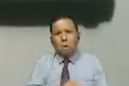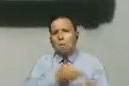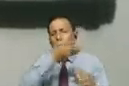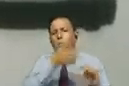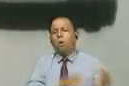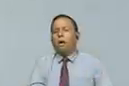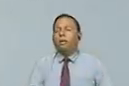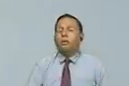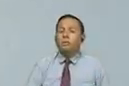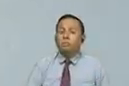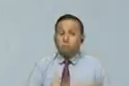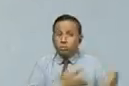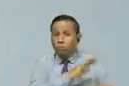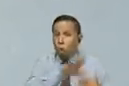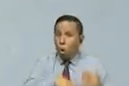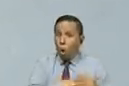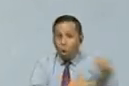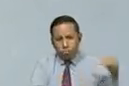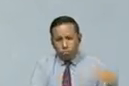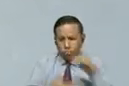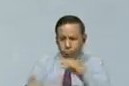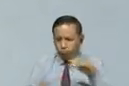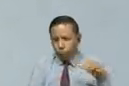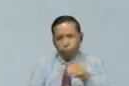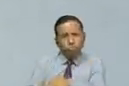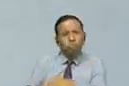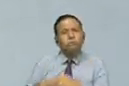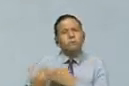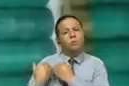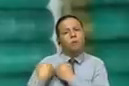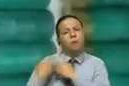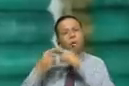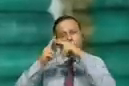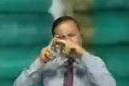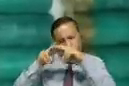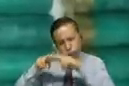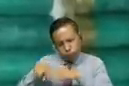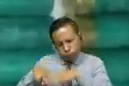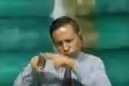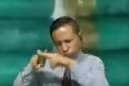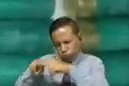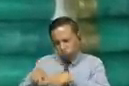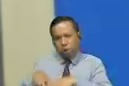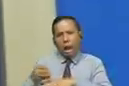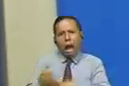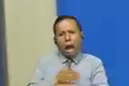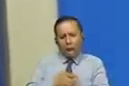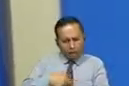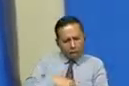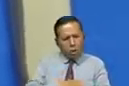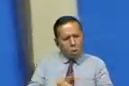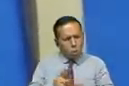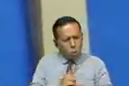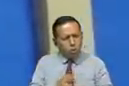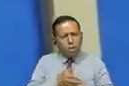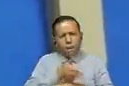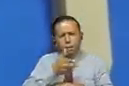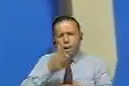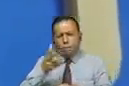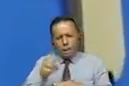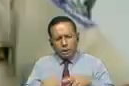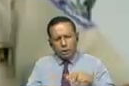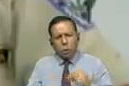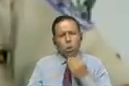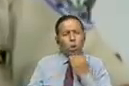análisis minucioso en el Departamento de Criminalística para determinar si fueron utilizadas en hechos delictivos, así como en muertes